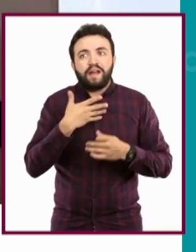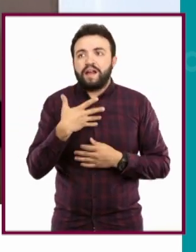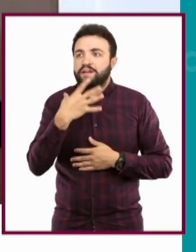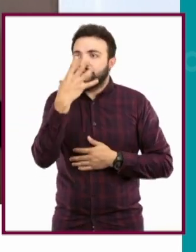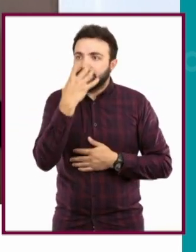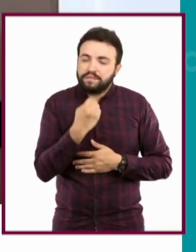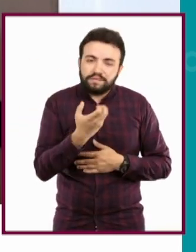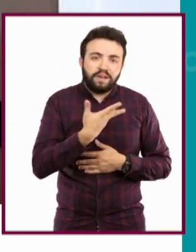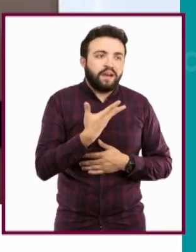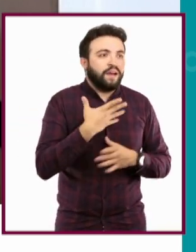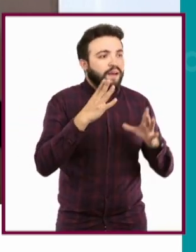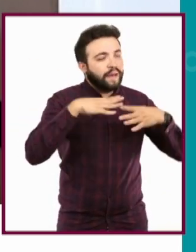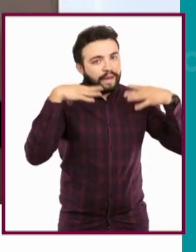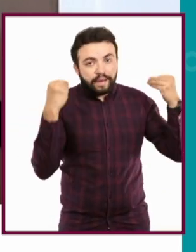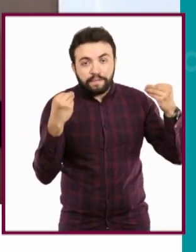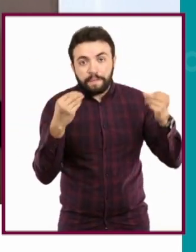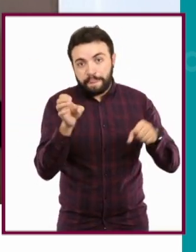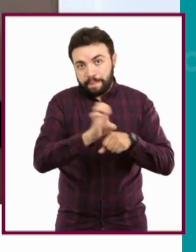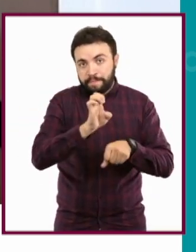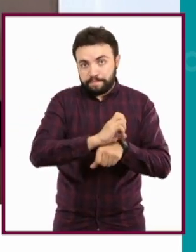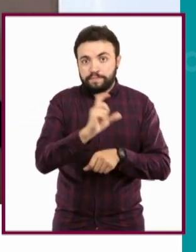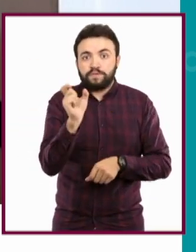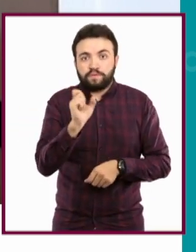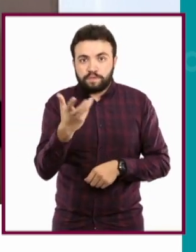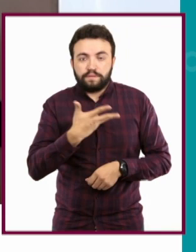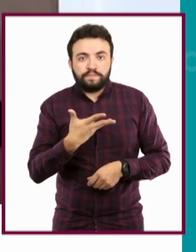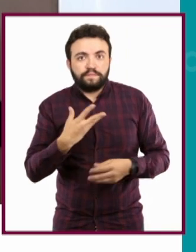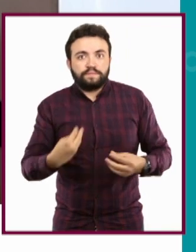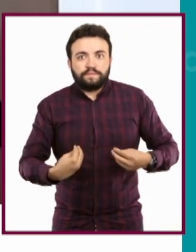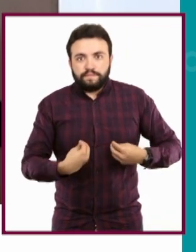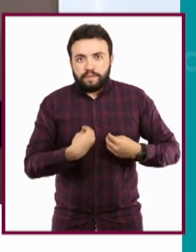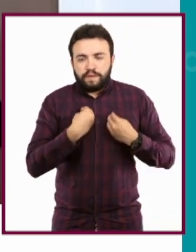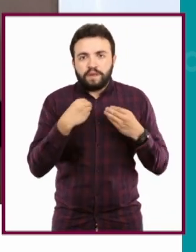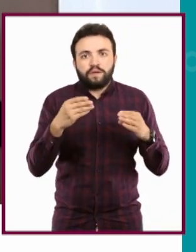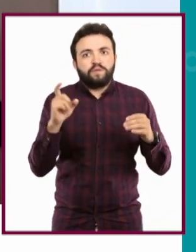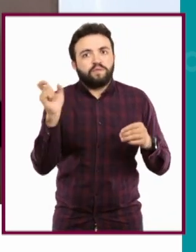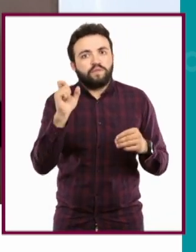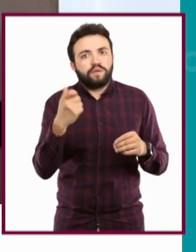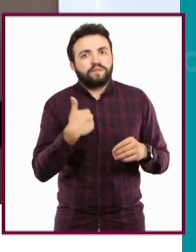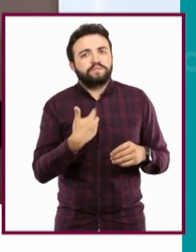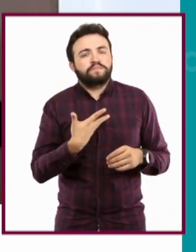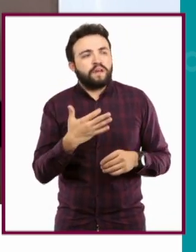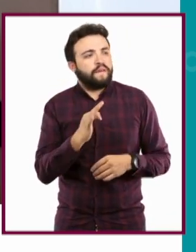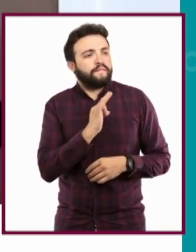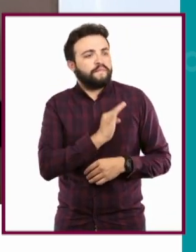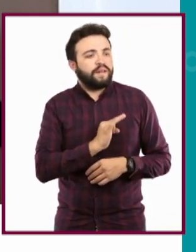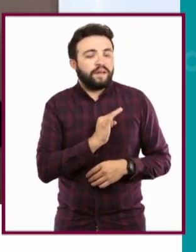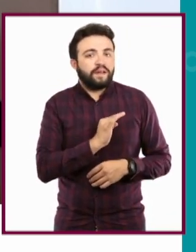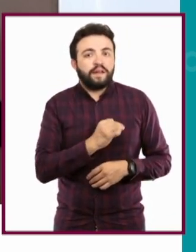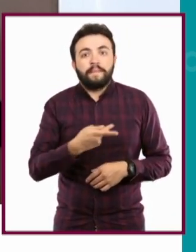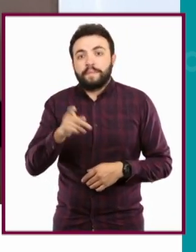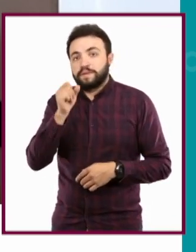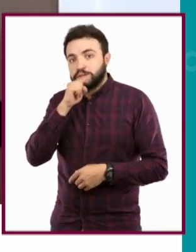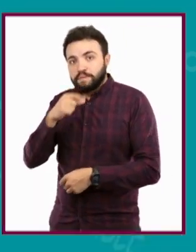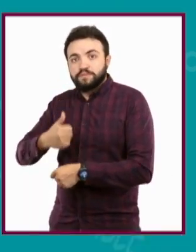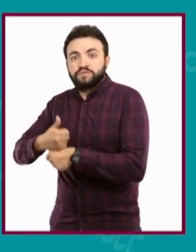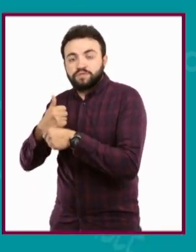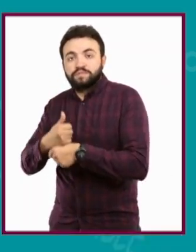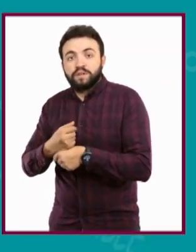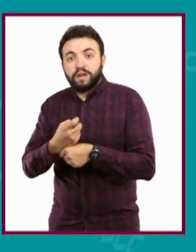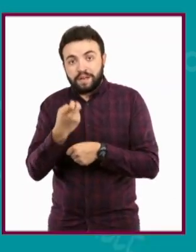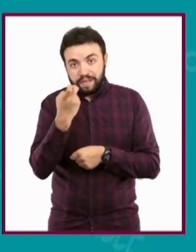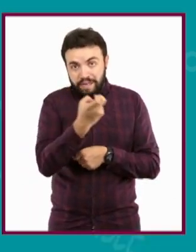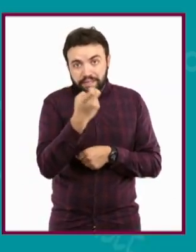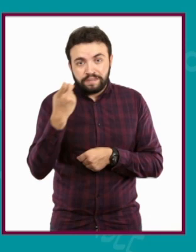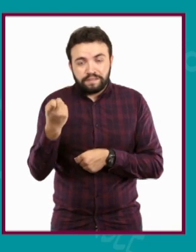tristezas. Entonces, cuando estamos viviendo tanto la dicha como el sufrimiento, sabemos que todo eso es temporal. Eso